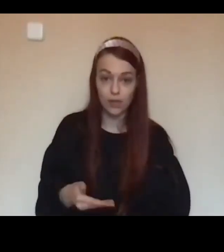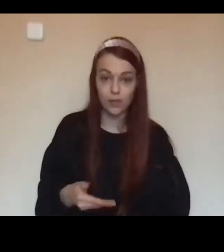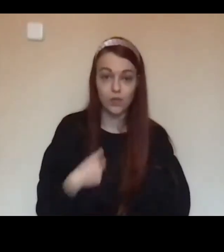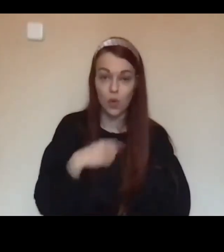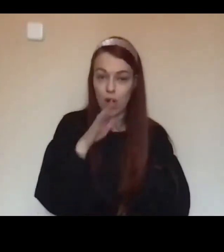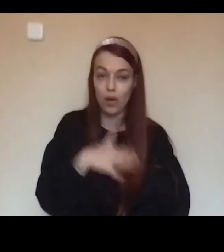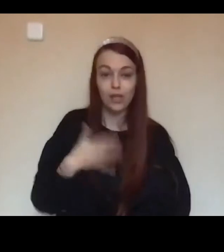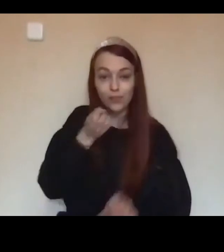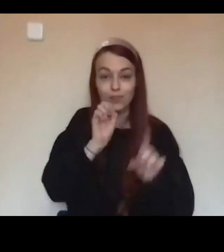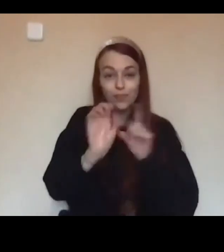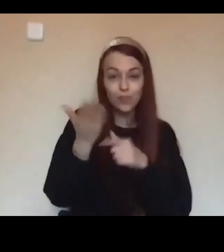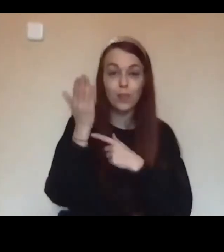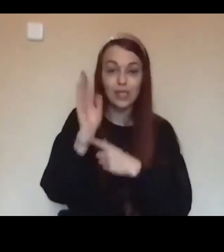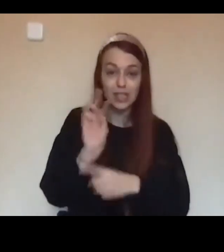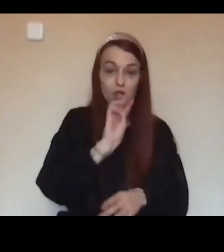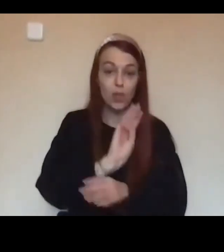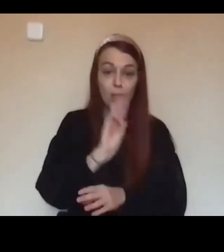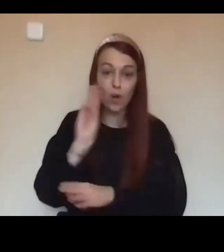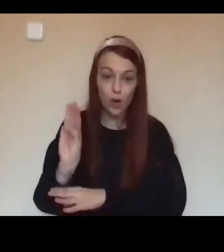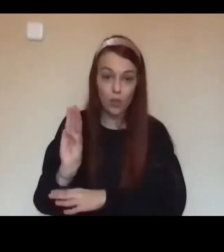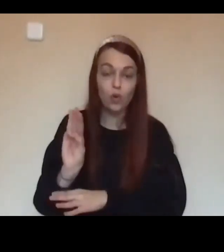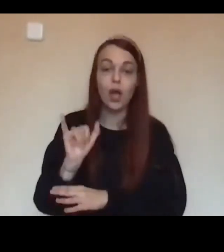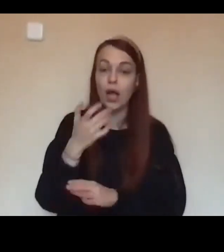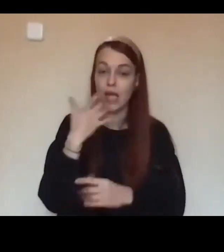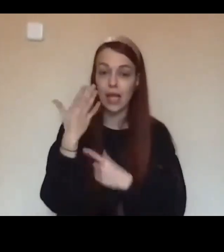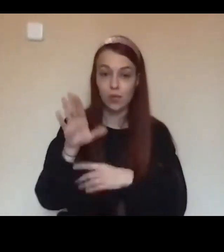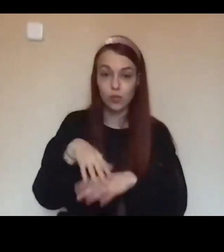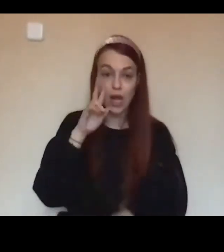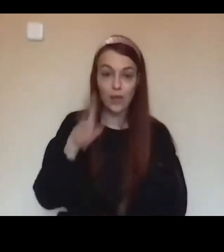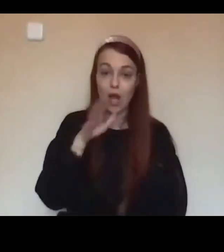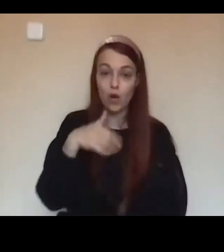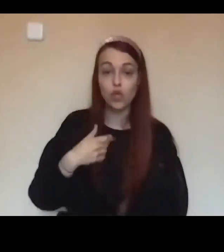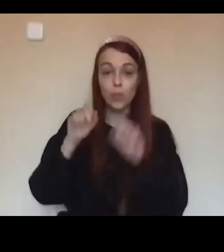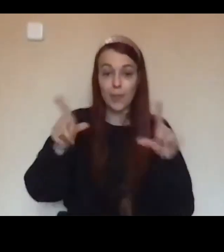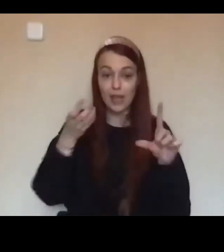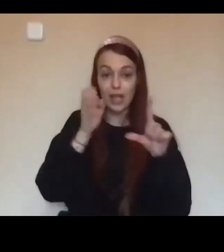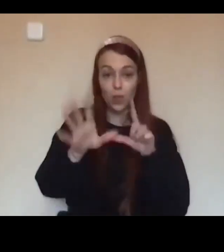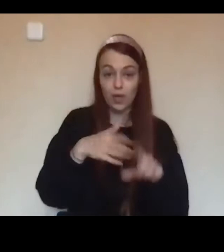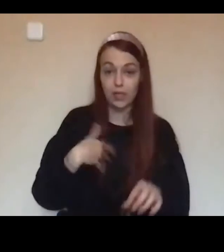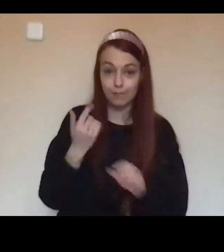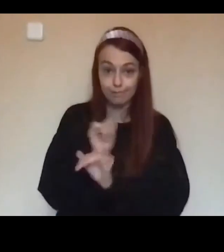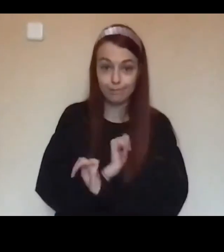una presentación para PowerPoint con varios ejemplos, así que voy a compartir mi pantalla. Un segundo.